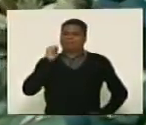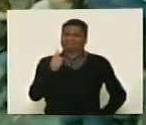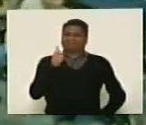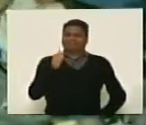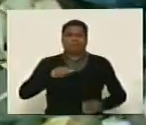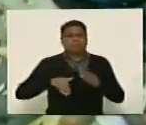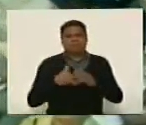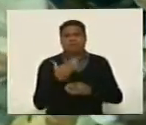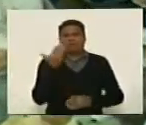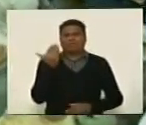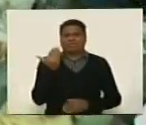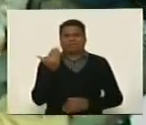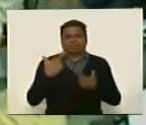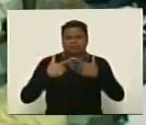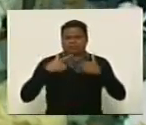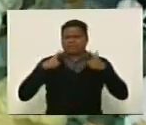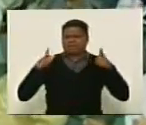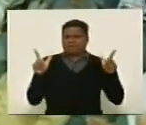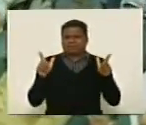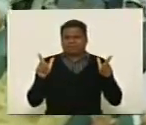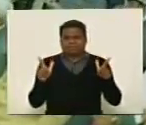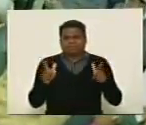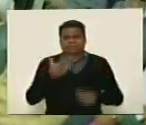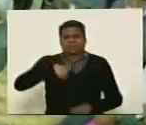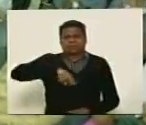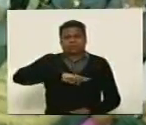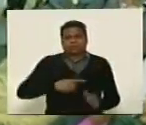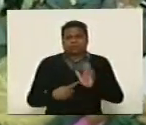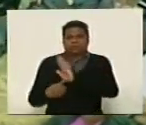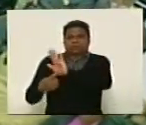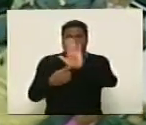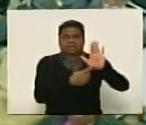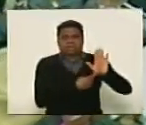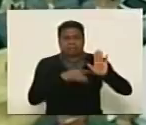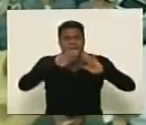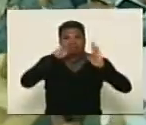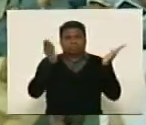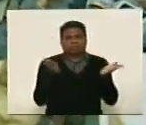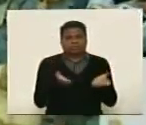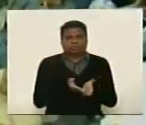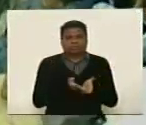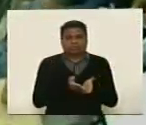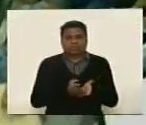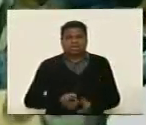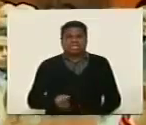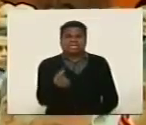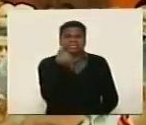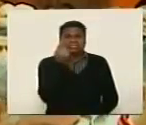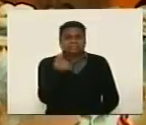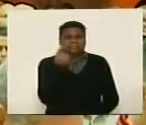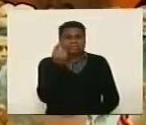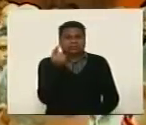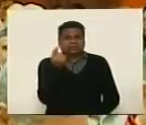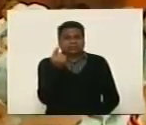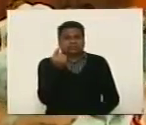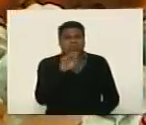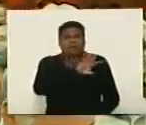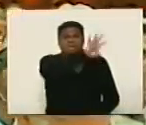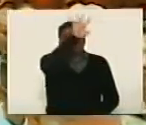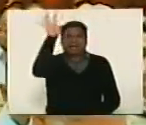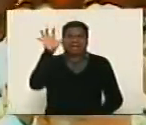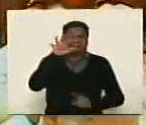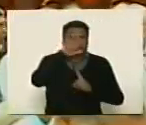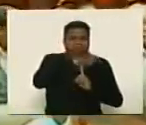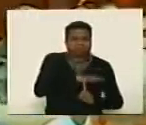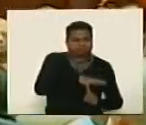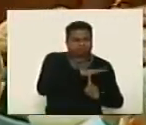vanguardia de esa liberación. Le estamos demostrando al mundo que ningún imperio nos bloqueará más,